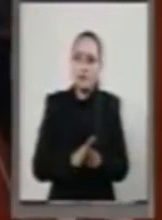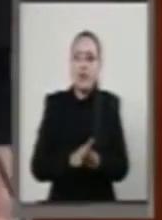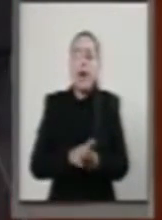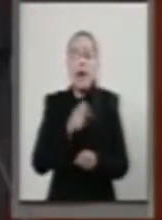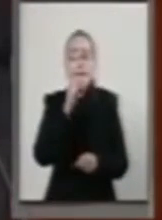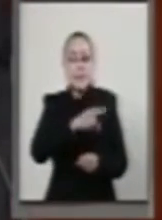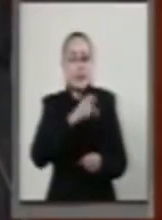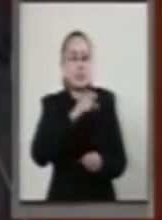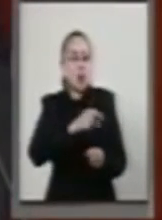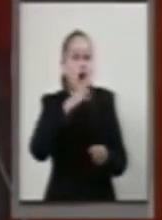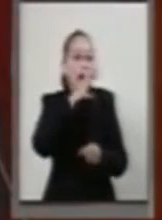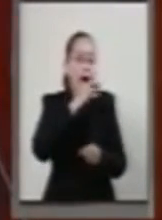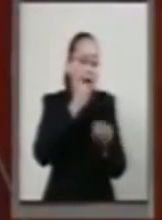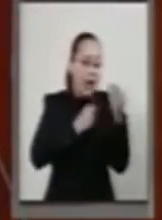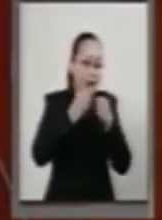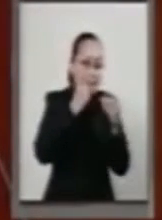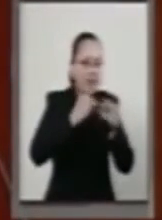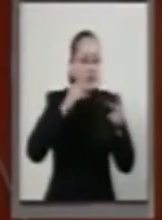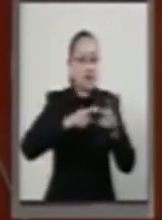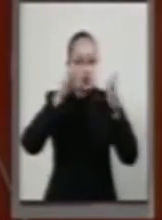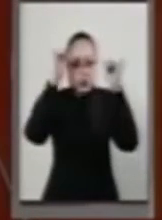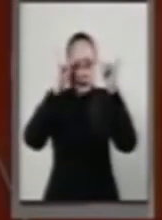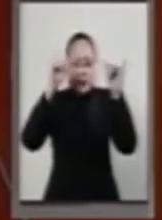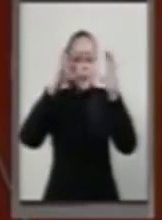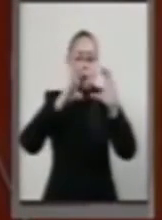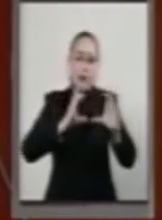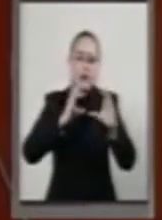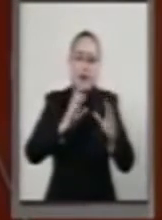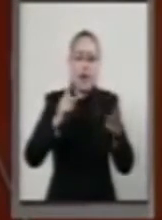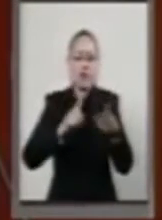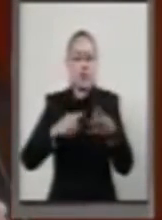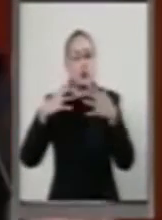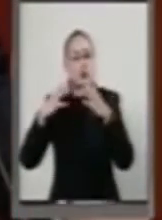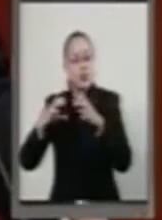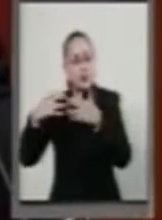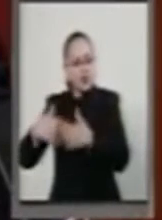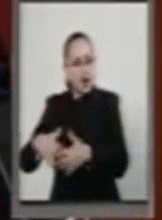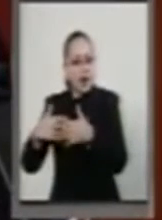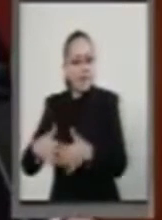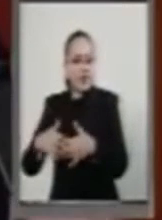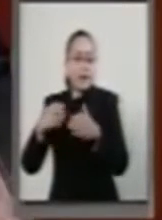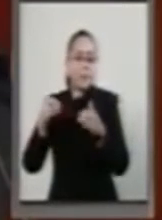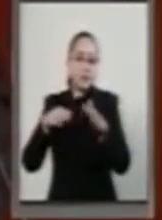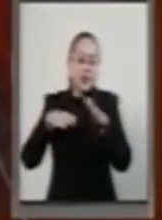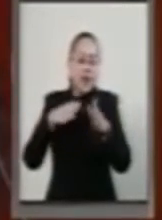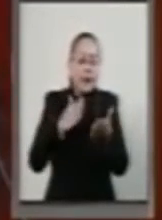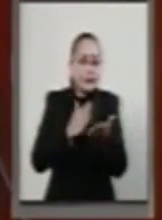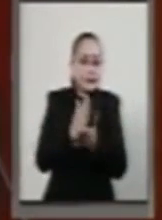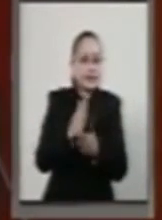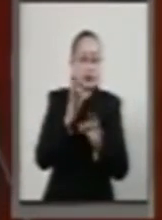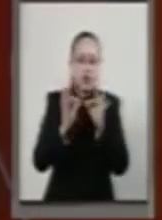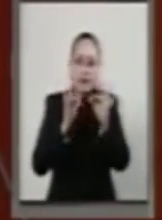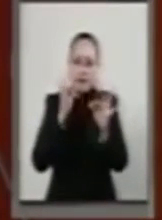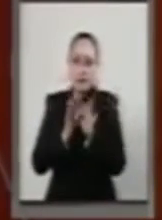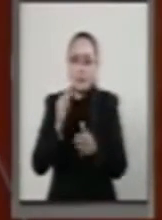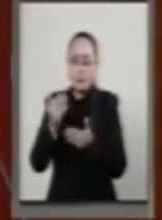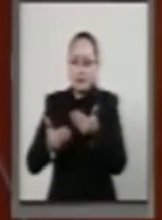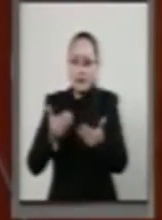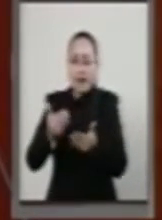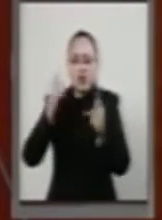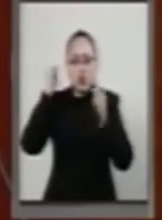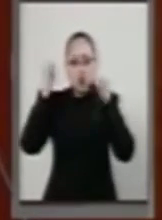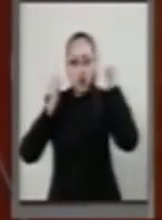alimentos, la ganadería, la producción industrial, el acceso, calidad y prestación de los servicios y el